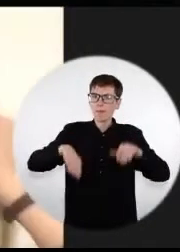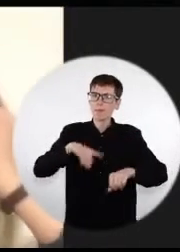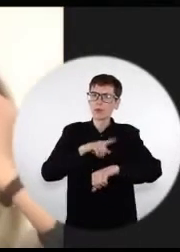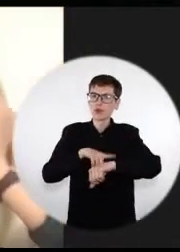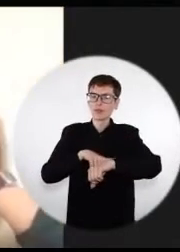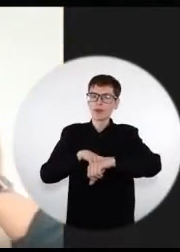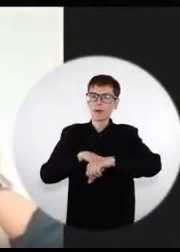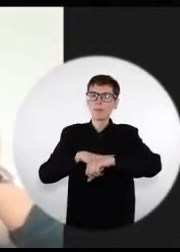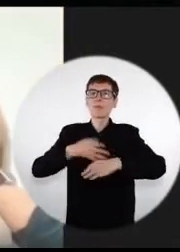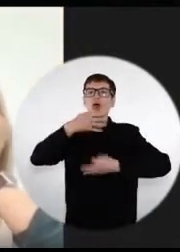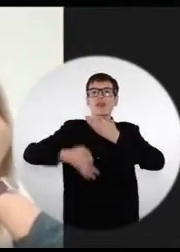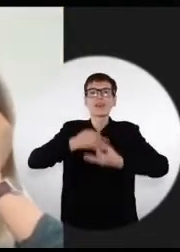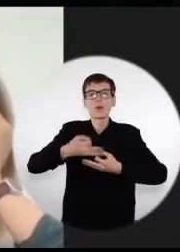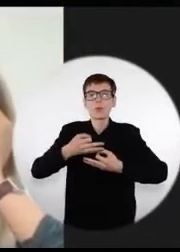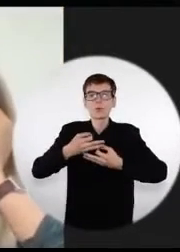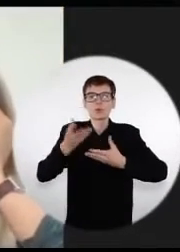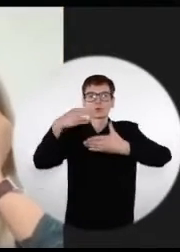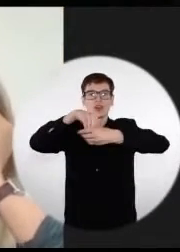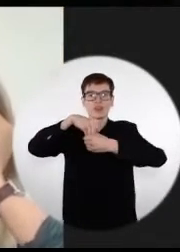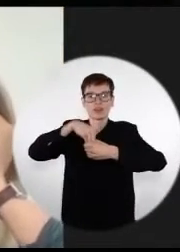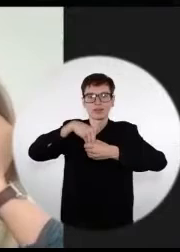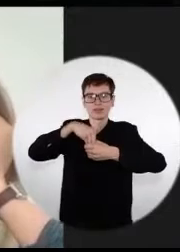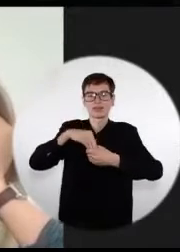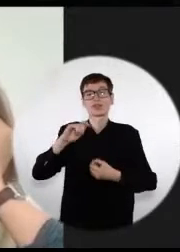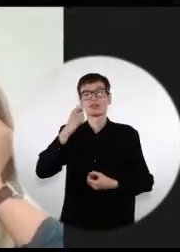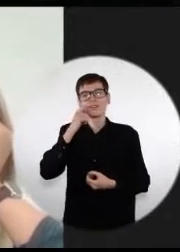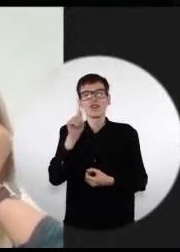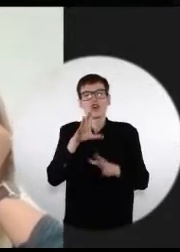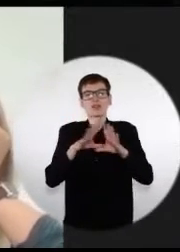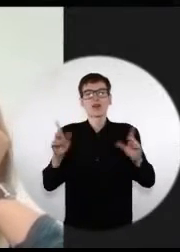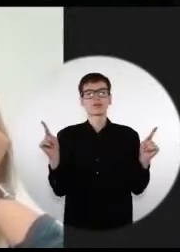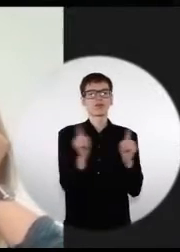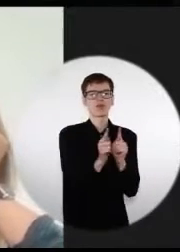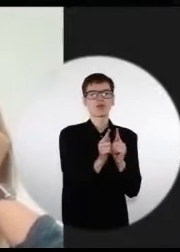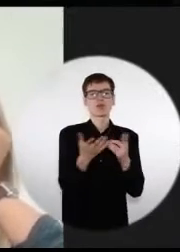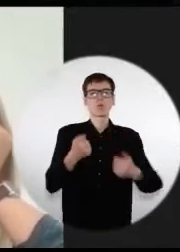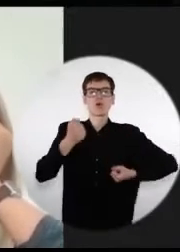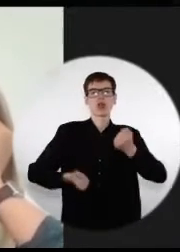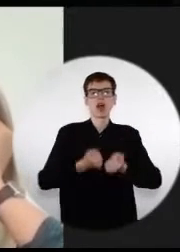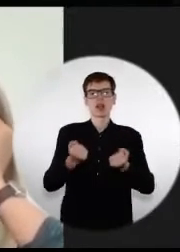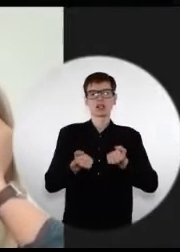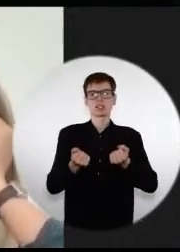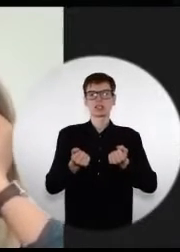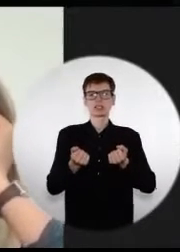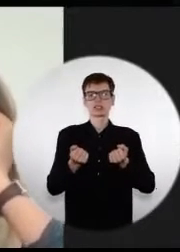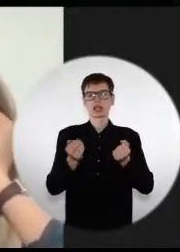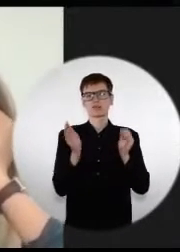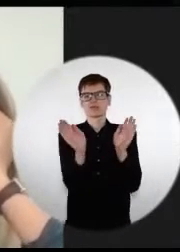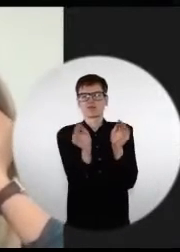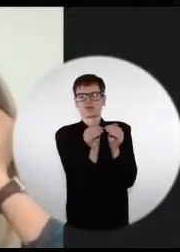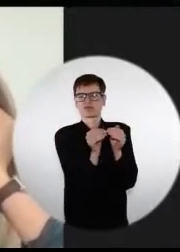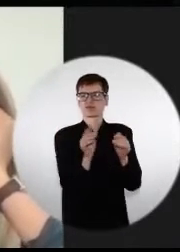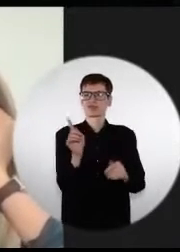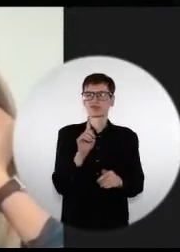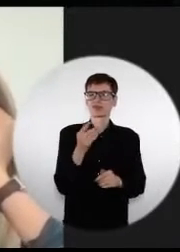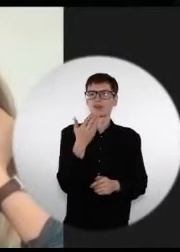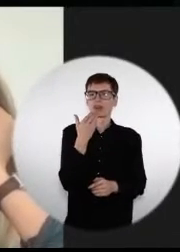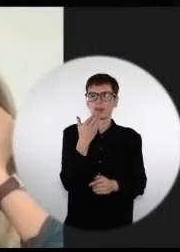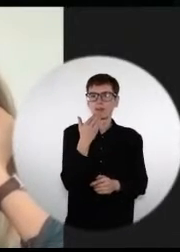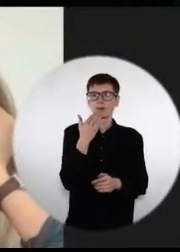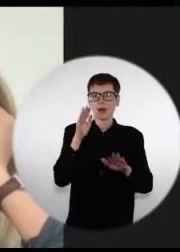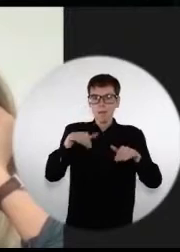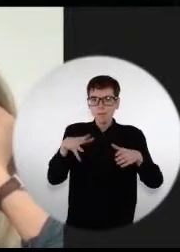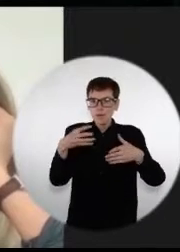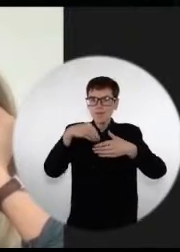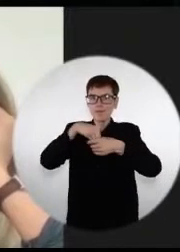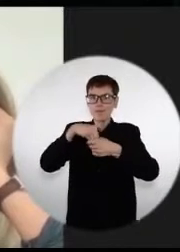ocupar la danza para el movimiento por al mismo tiempo tener un discurso que no fuera algo tan abstracto como la danza o algo tan emocional y algo tan